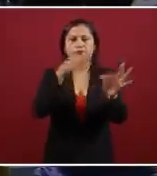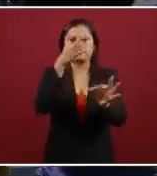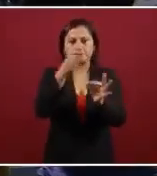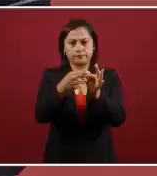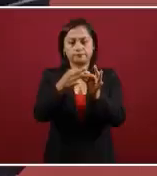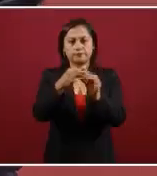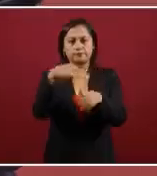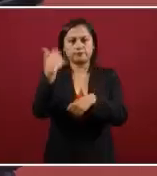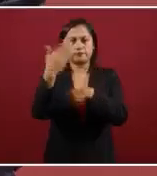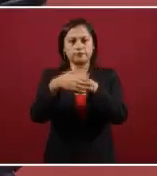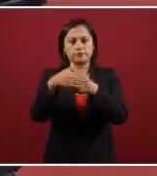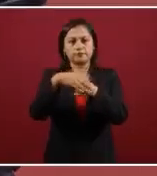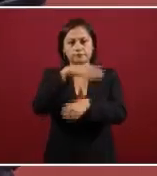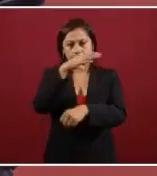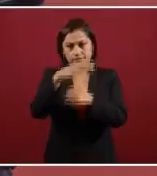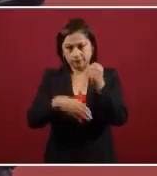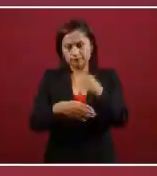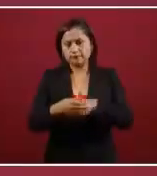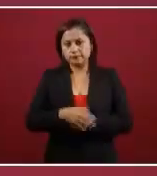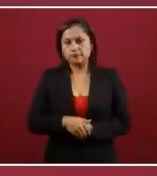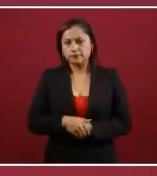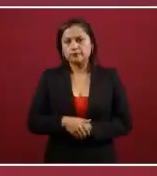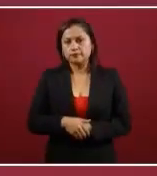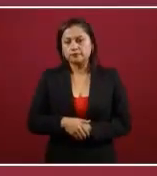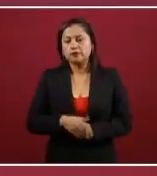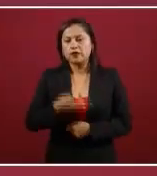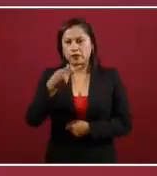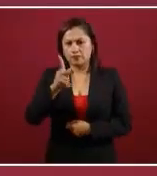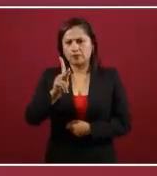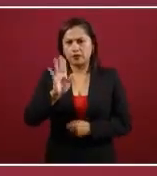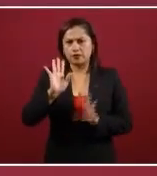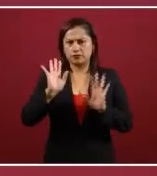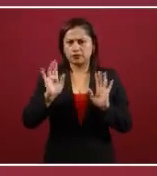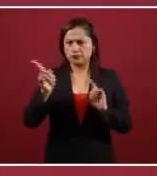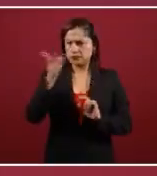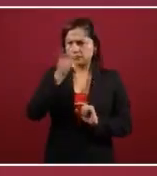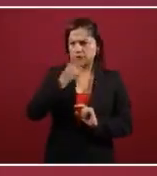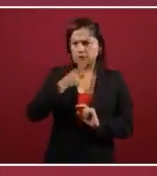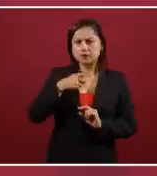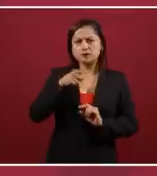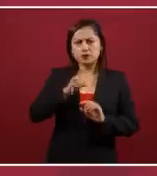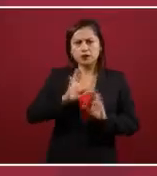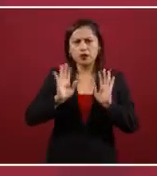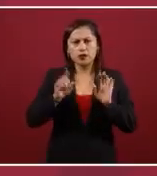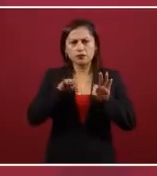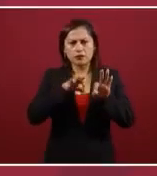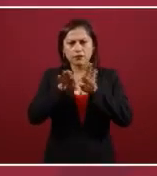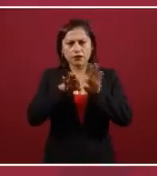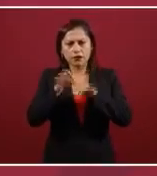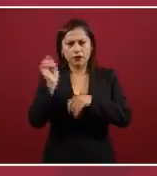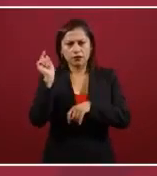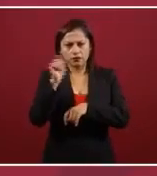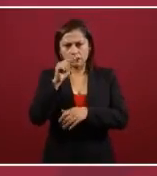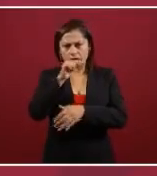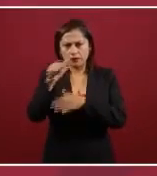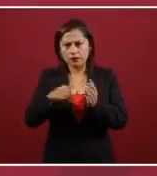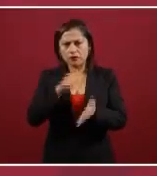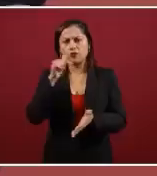pero está trabajándose. Tengo ese informe, se está avanzando,